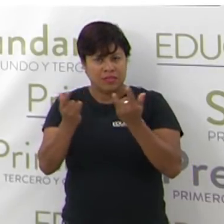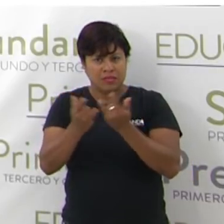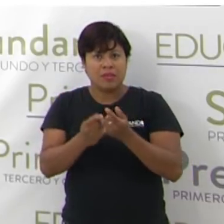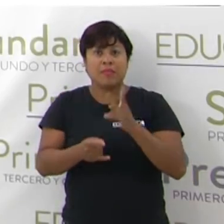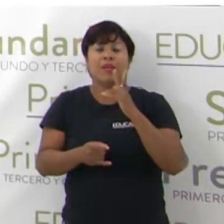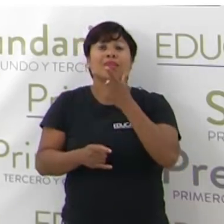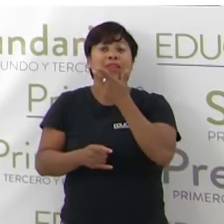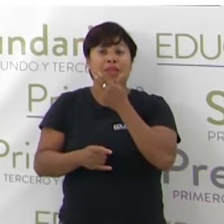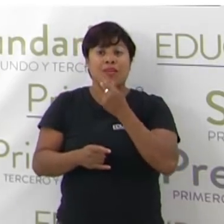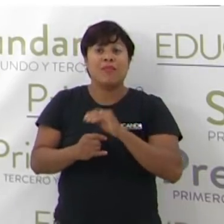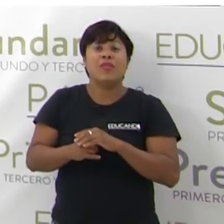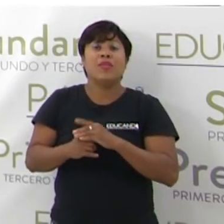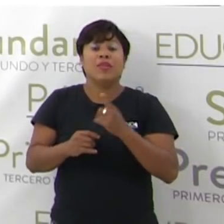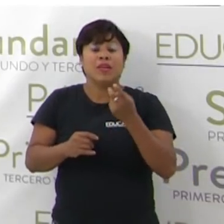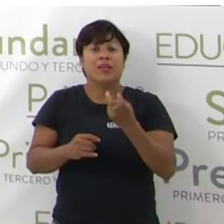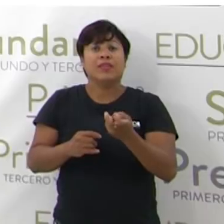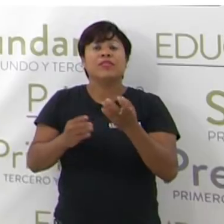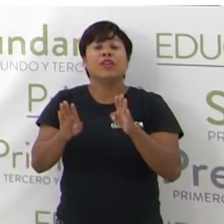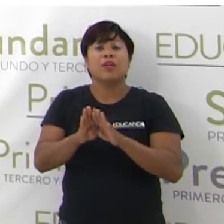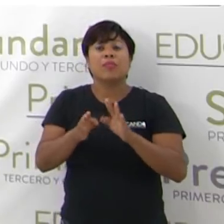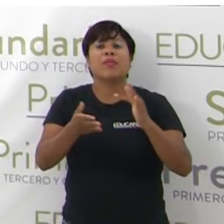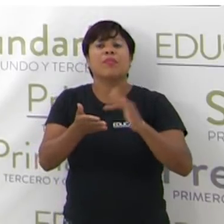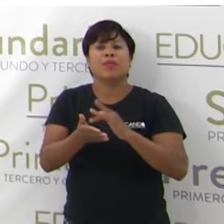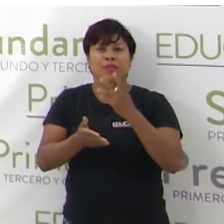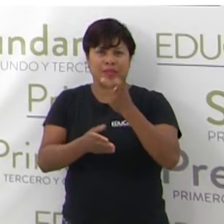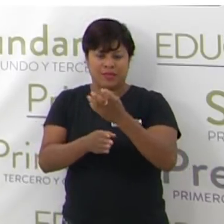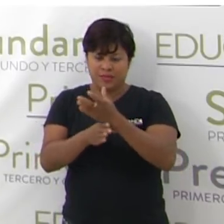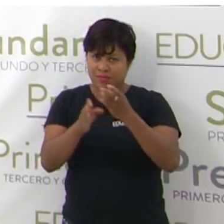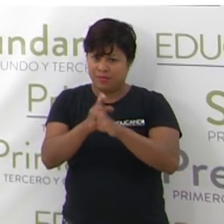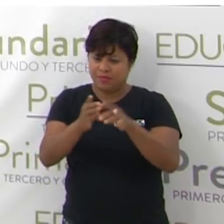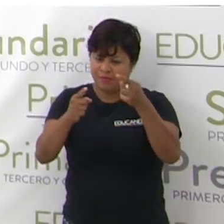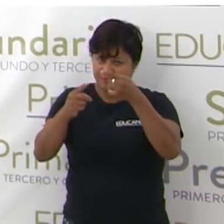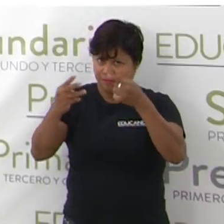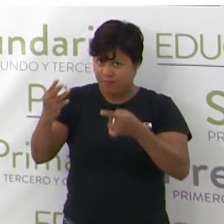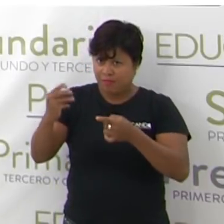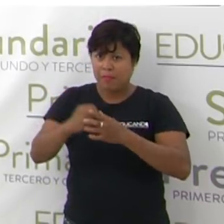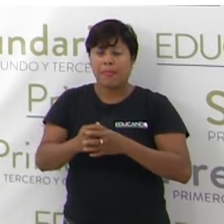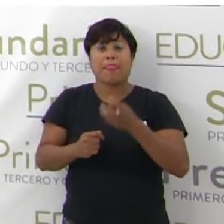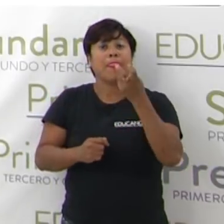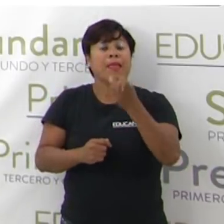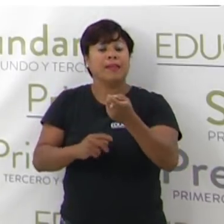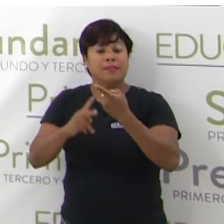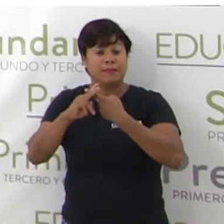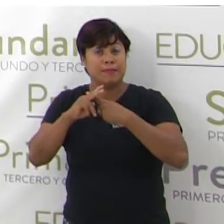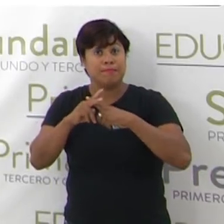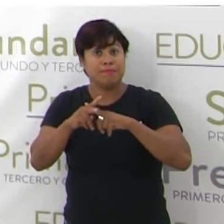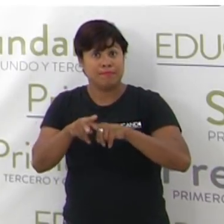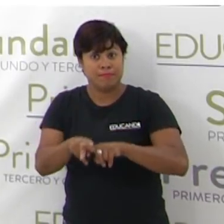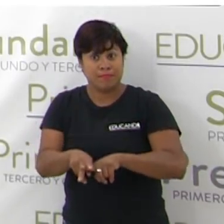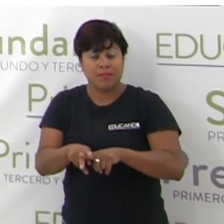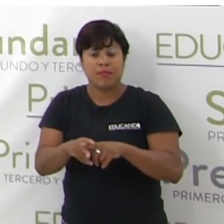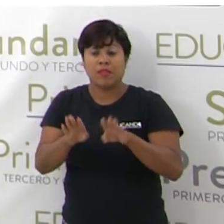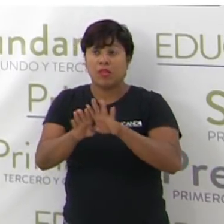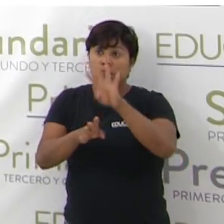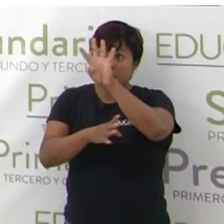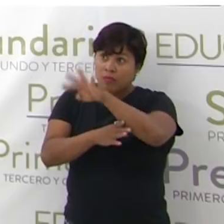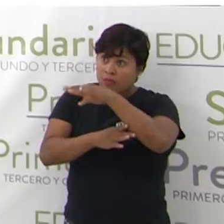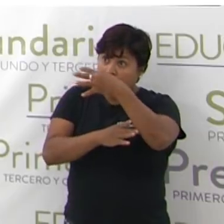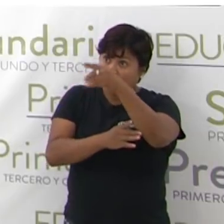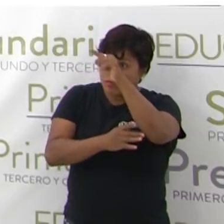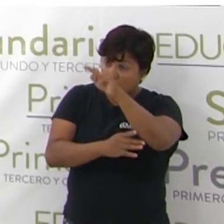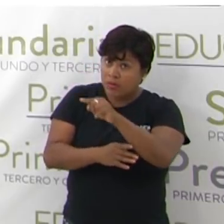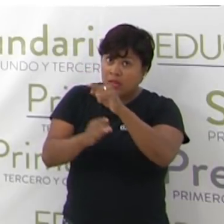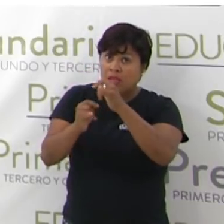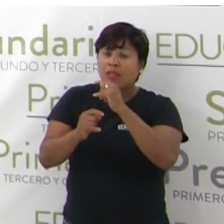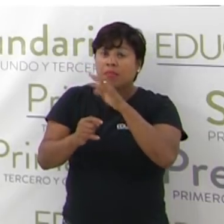el hombre se apoyaba de todos esos elementos. A partir de que inició la escritura, que se inventó la